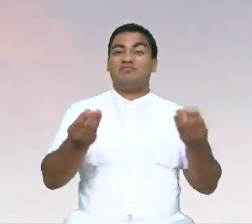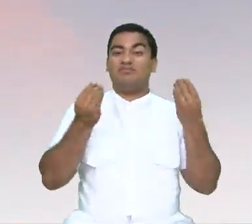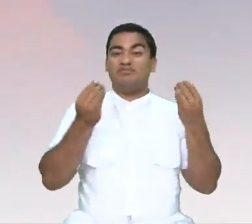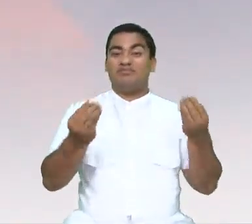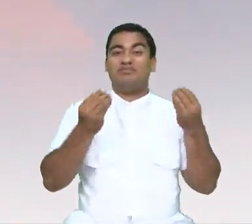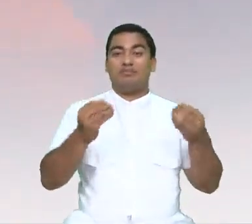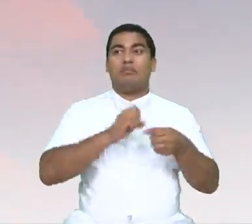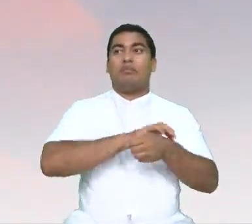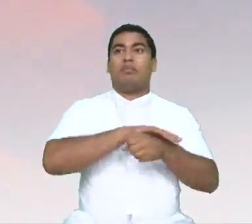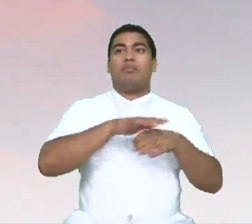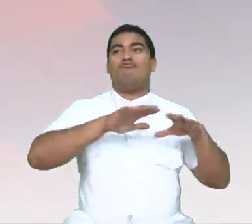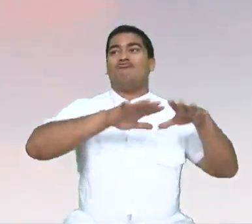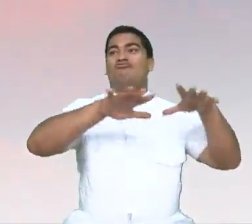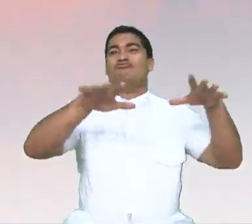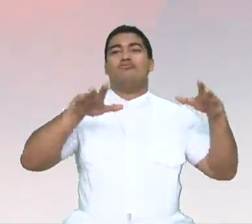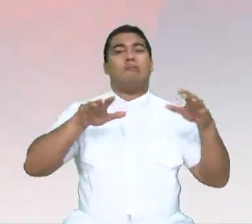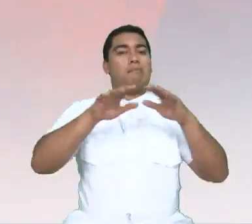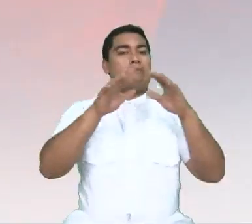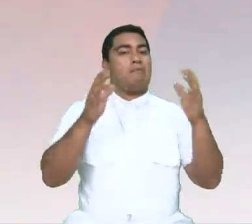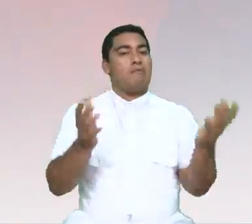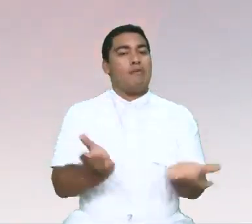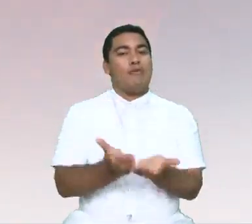en todo el mundo, muertes